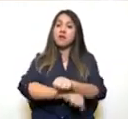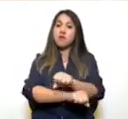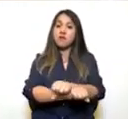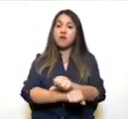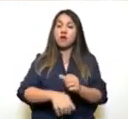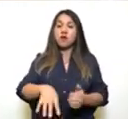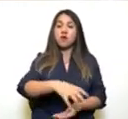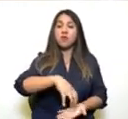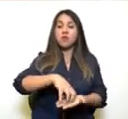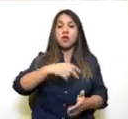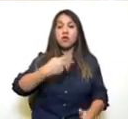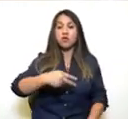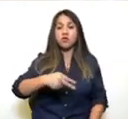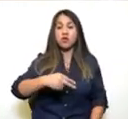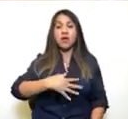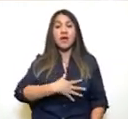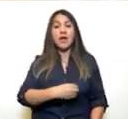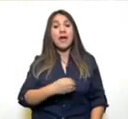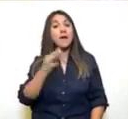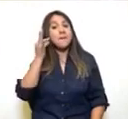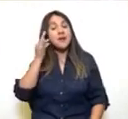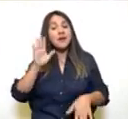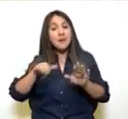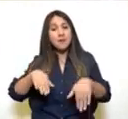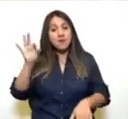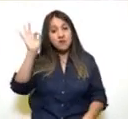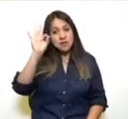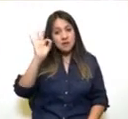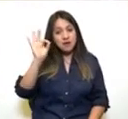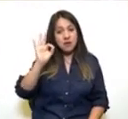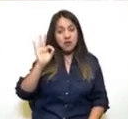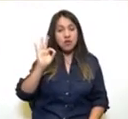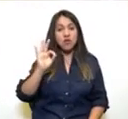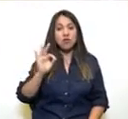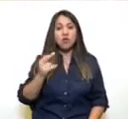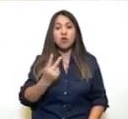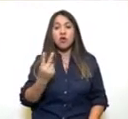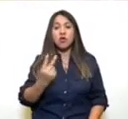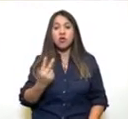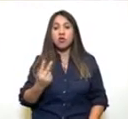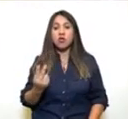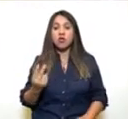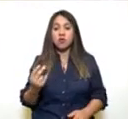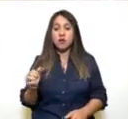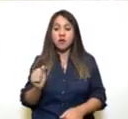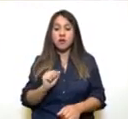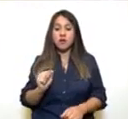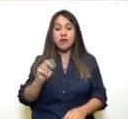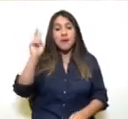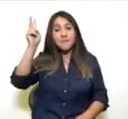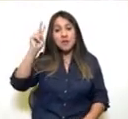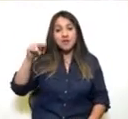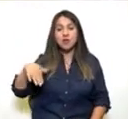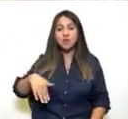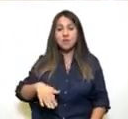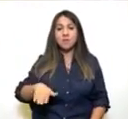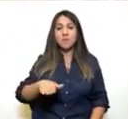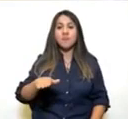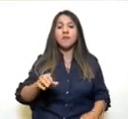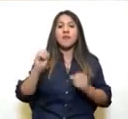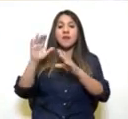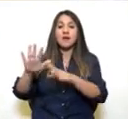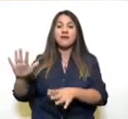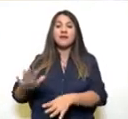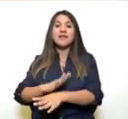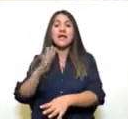iu a mi hija ese mismo sábado salíamos con los dos arriba a la micro y los llevaba al